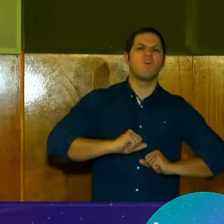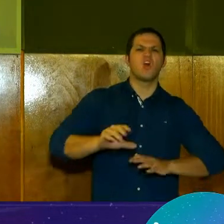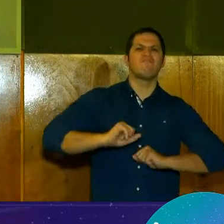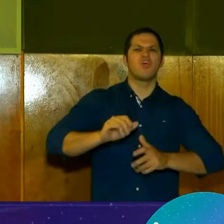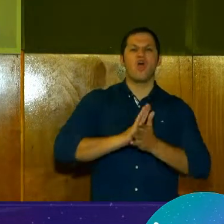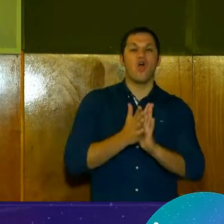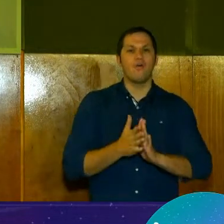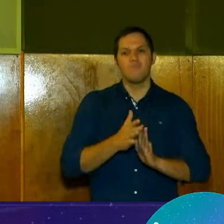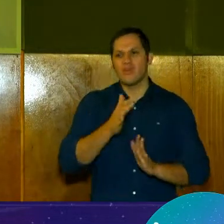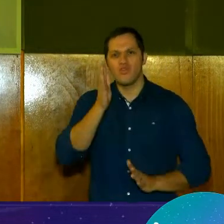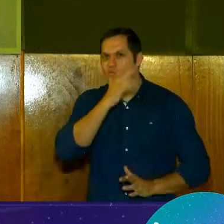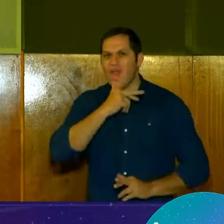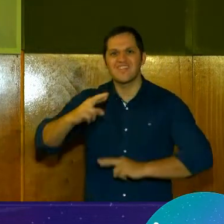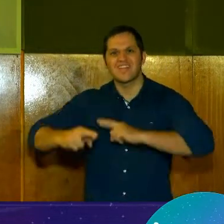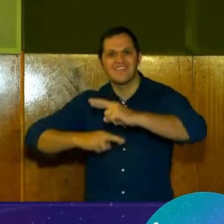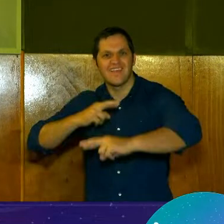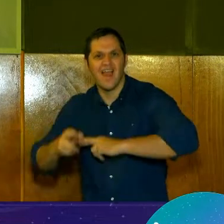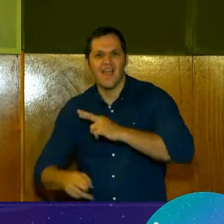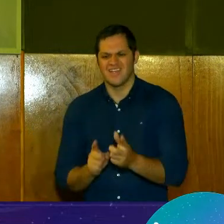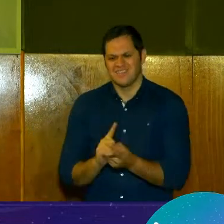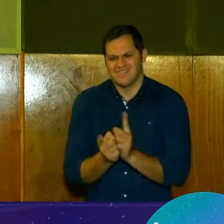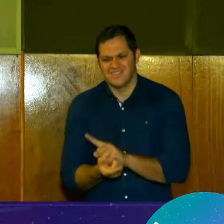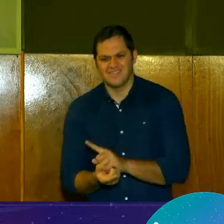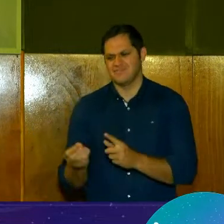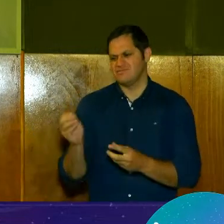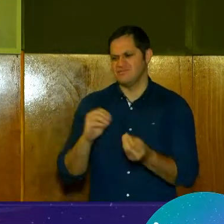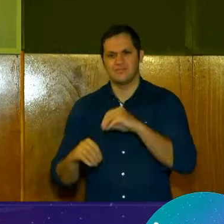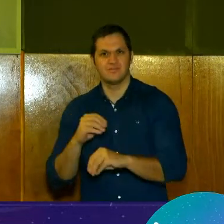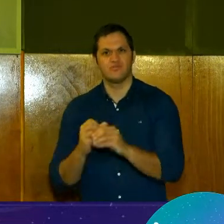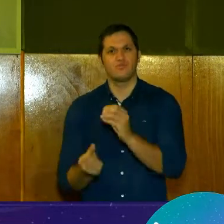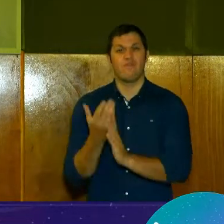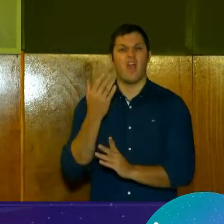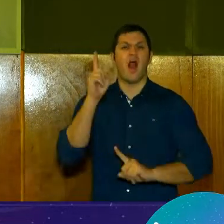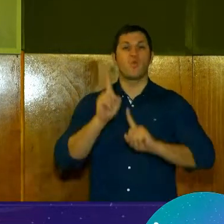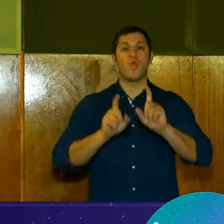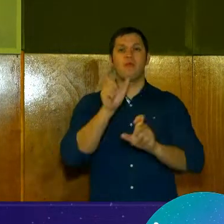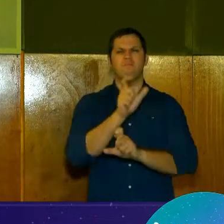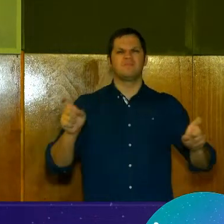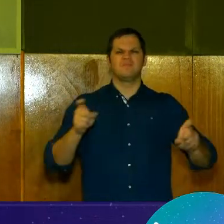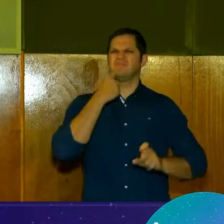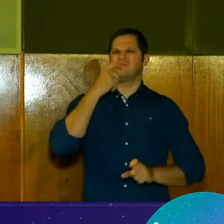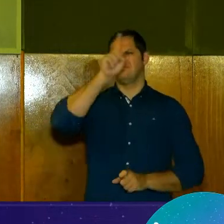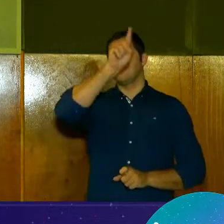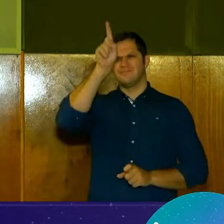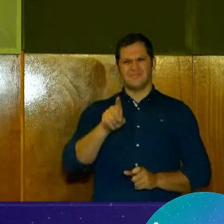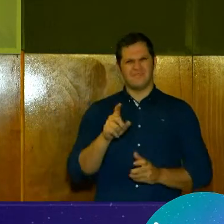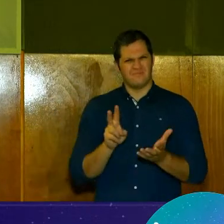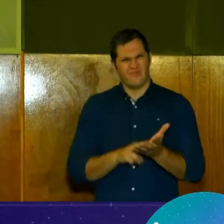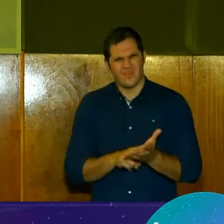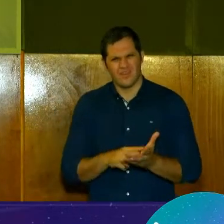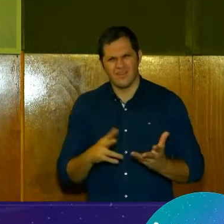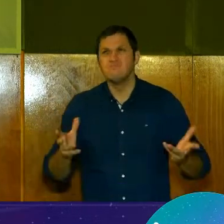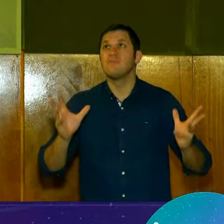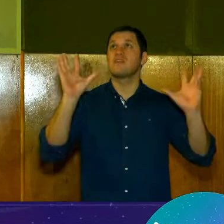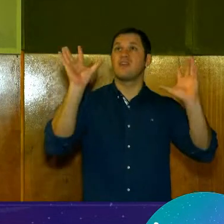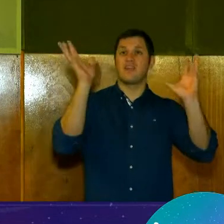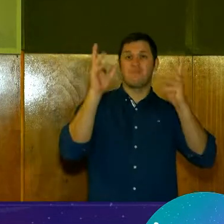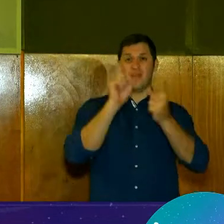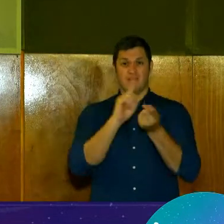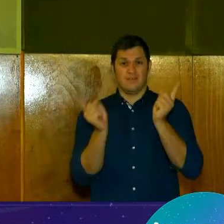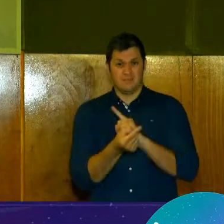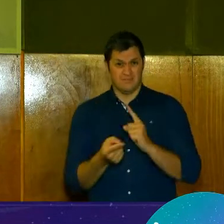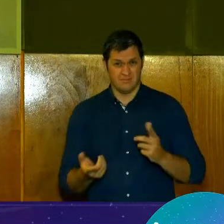valoramos que poco lo cuidamos que poco lo respetamos que bueno somos para botar toda la basura de no reutilizar nada de no reducir no de no